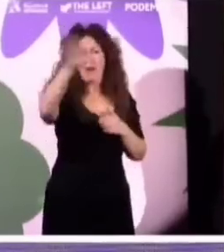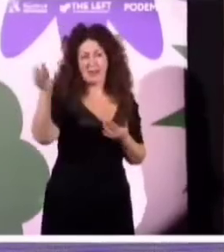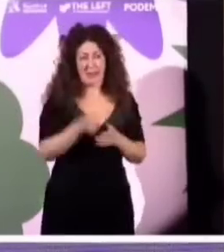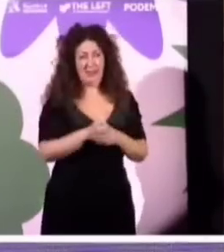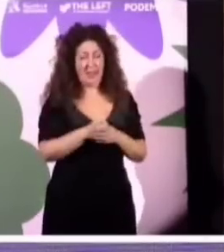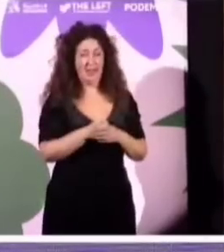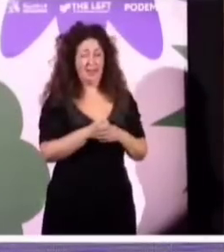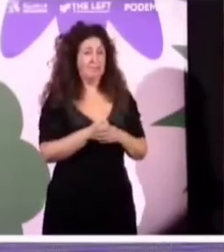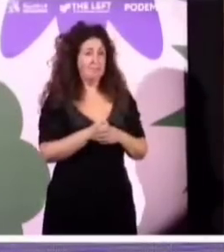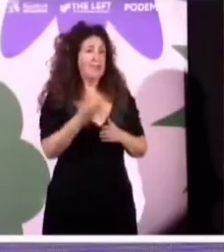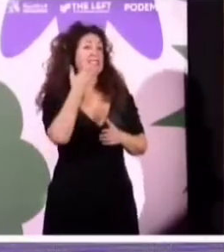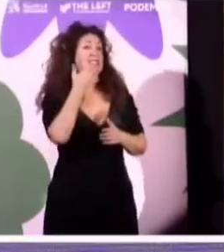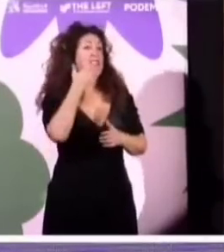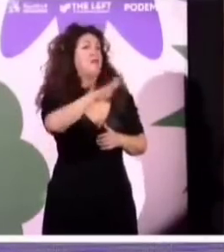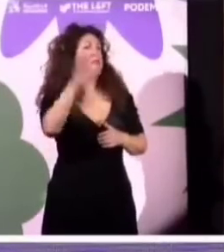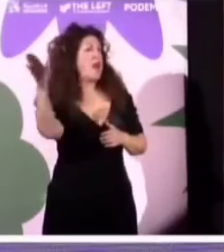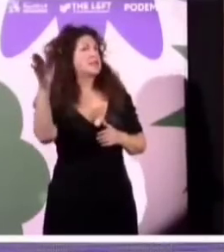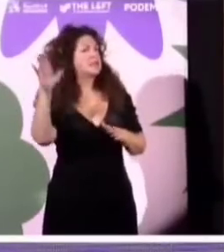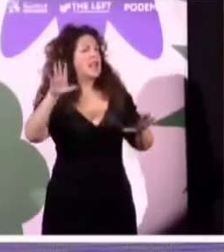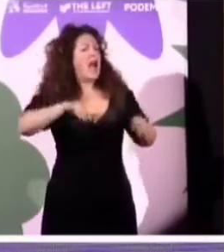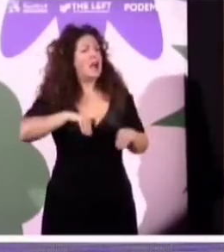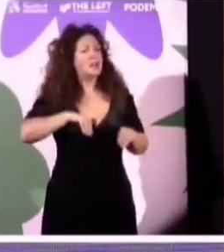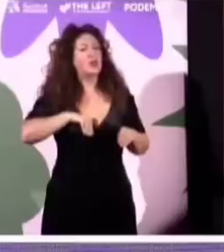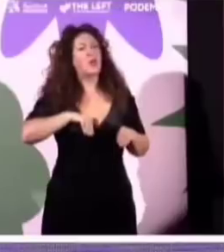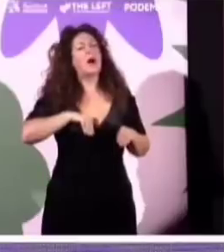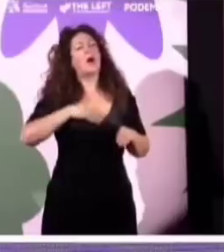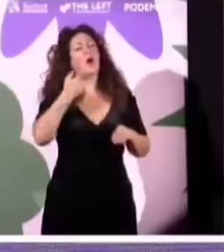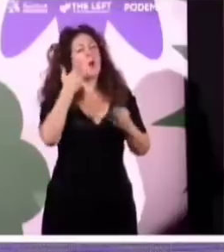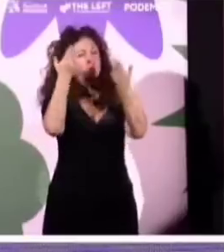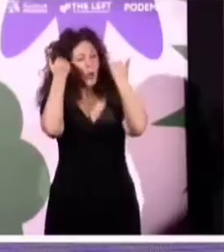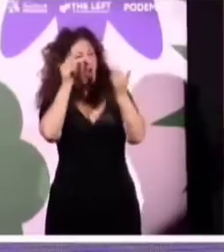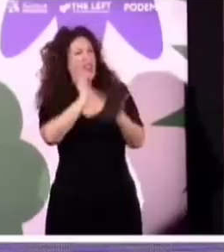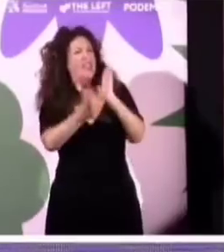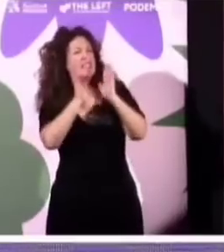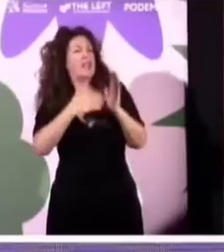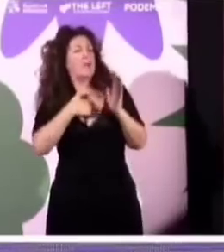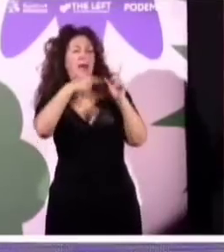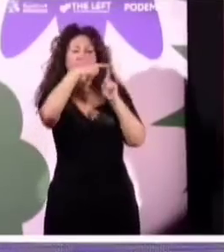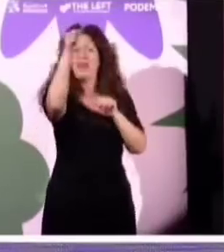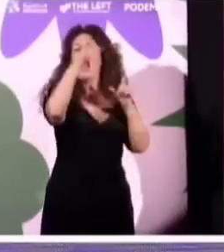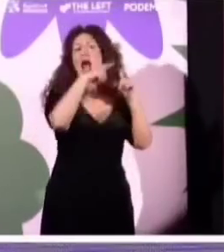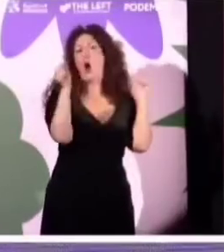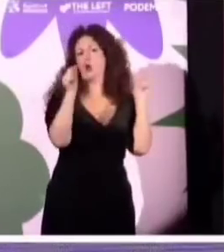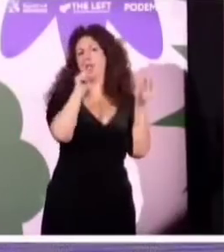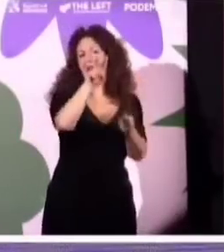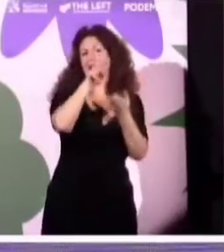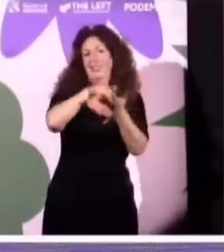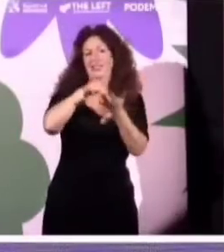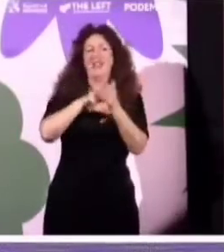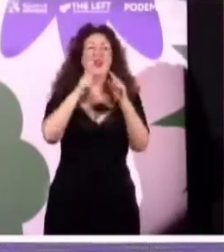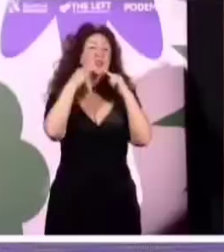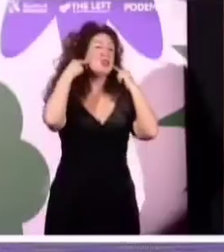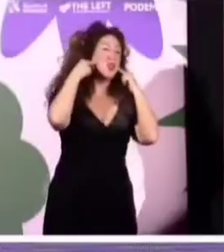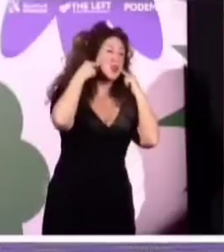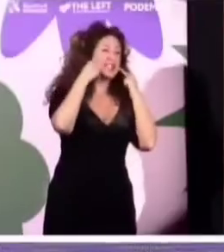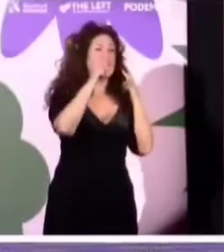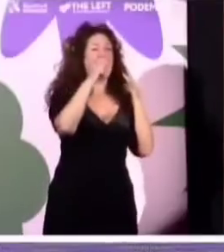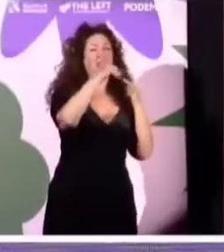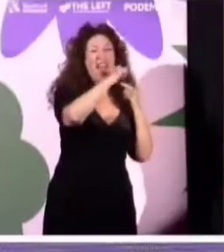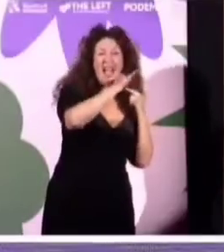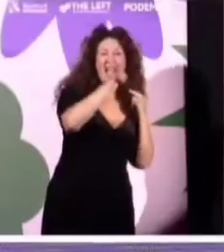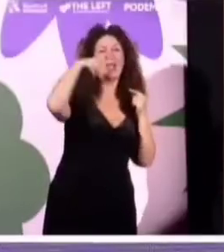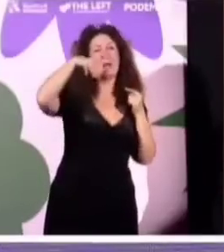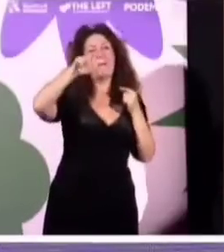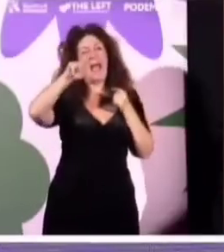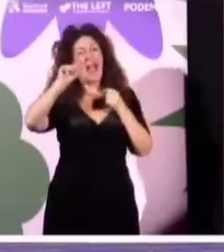cuando los fascistas asuman la disciplina fiscal de la OTAN. No olvidéis la sonrisa de Mario Draghi a Giorgia Meloni,